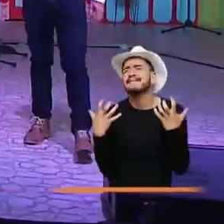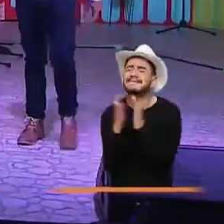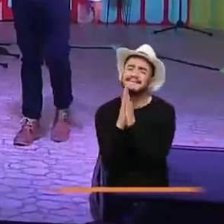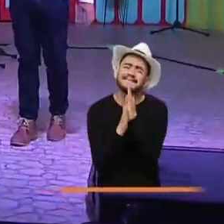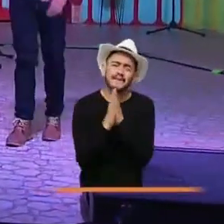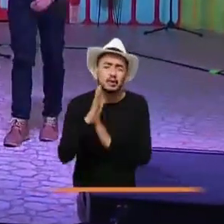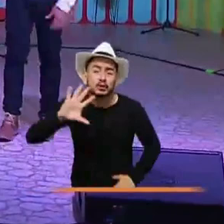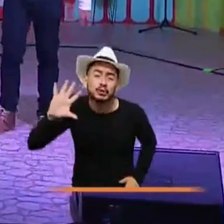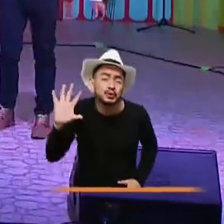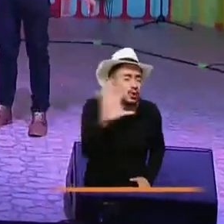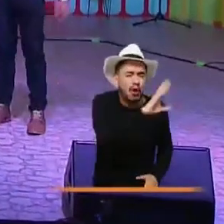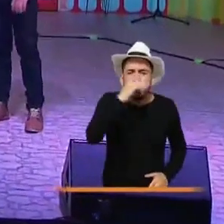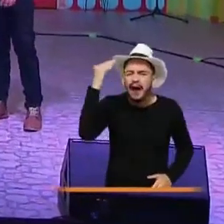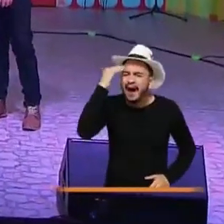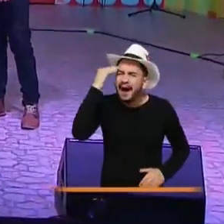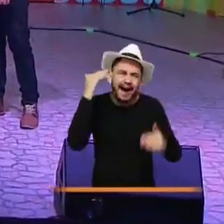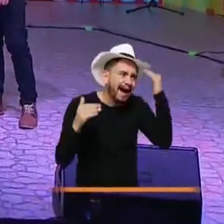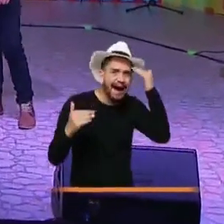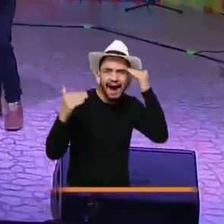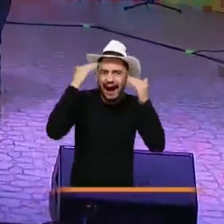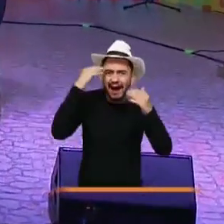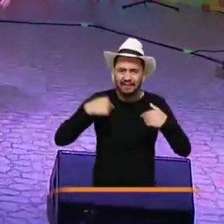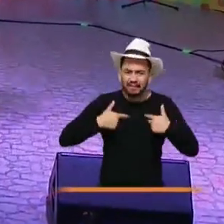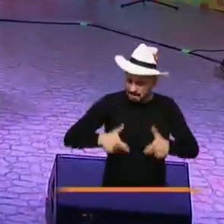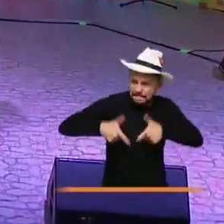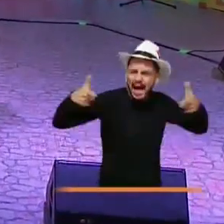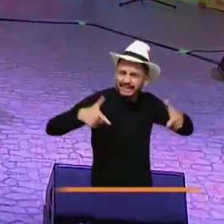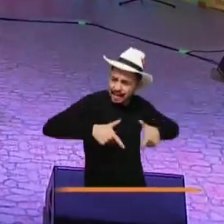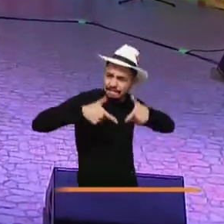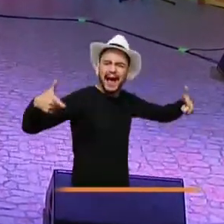vamos en los buenos son los más